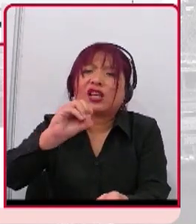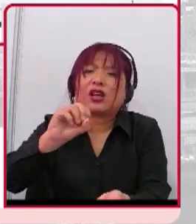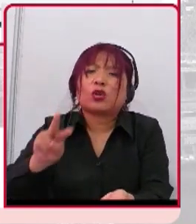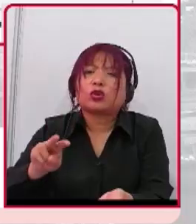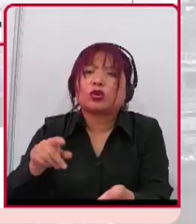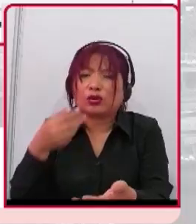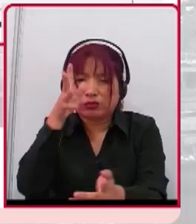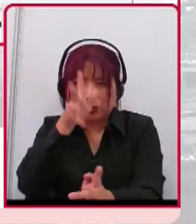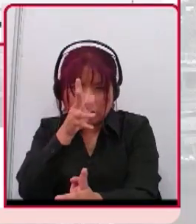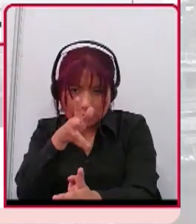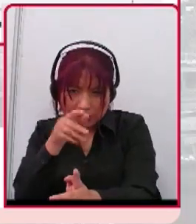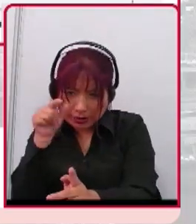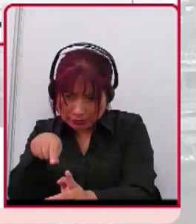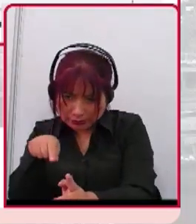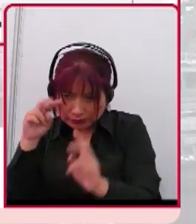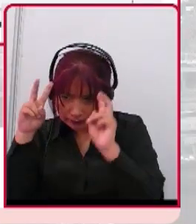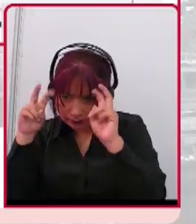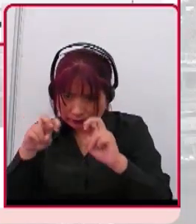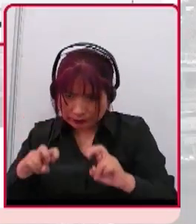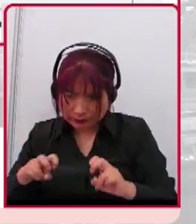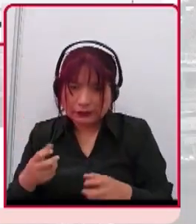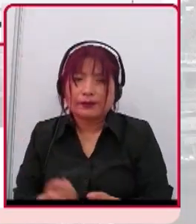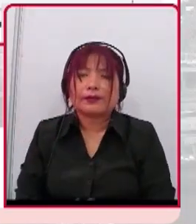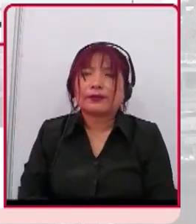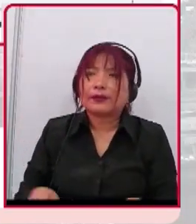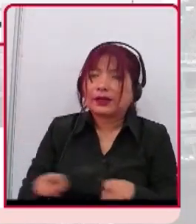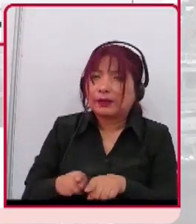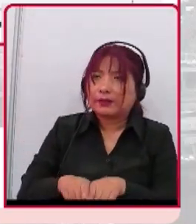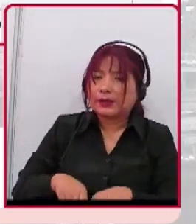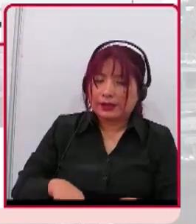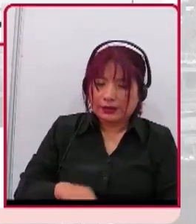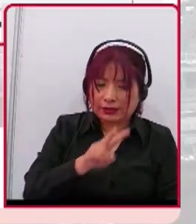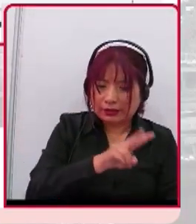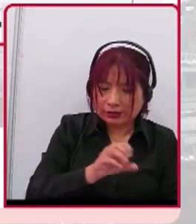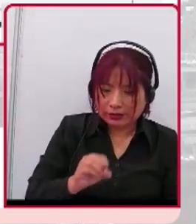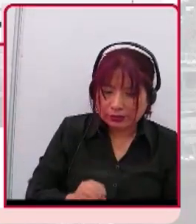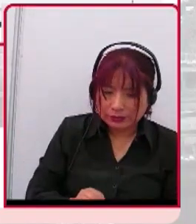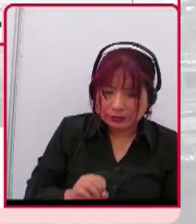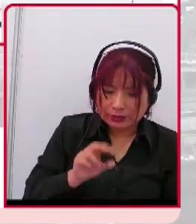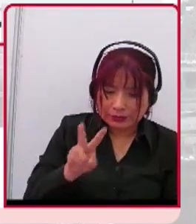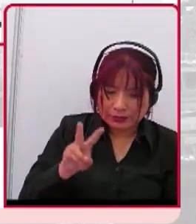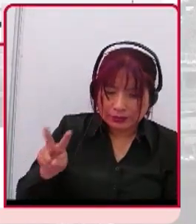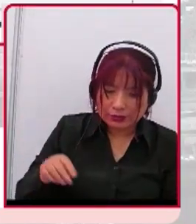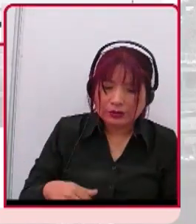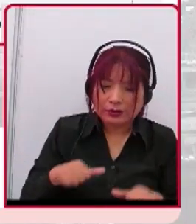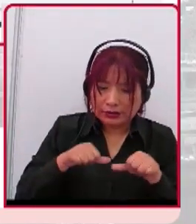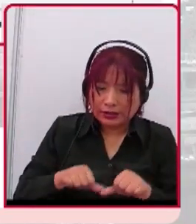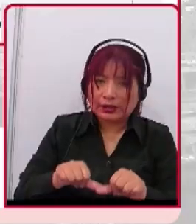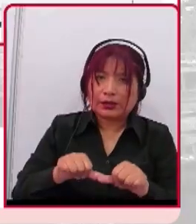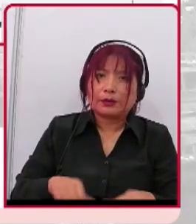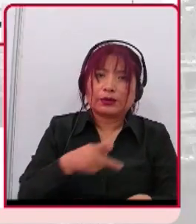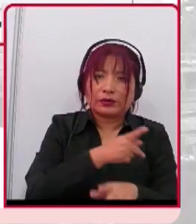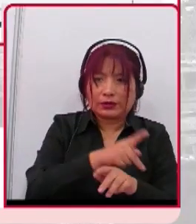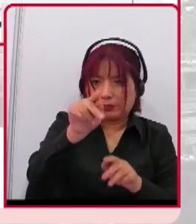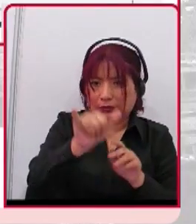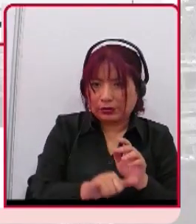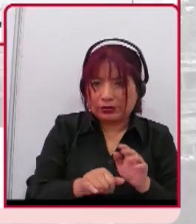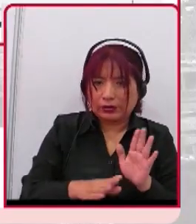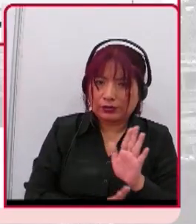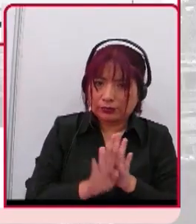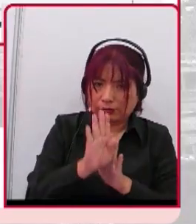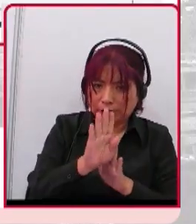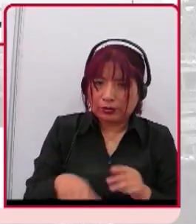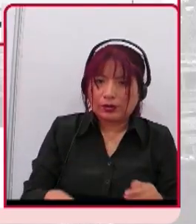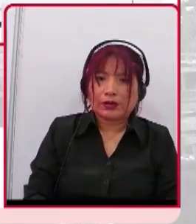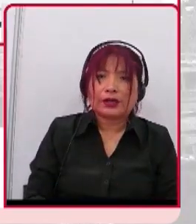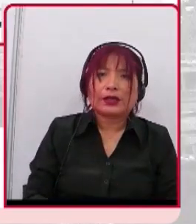2022 ya decidimos poner en marcha este proyecto, que es básicamente trabajar sin